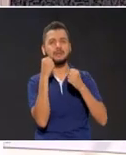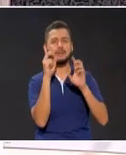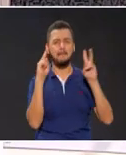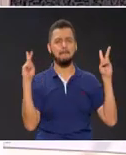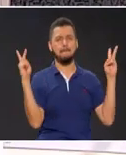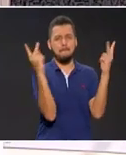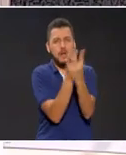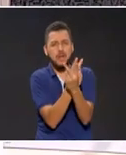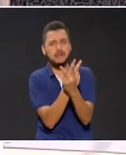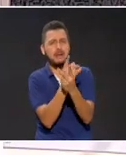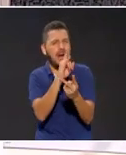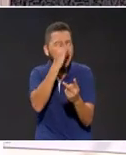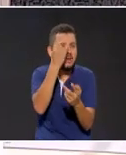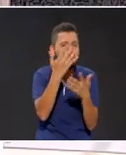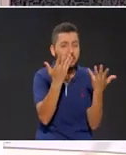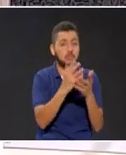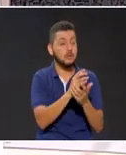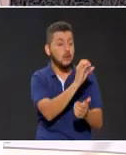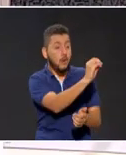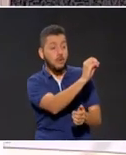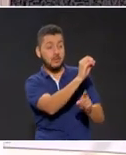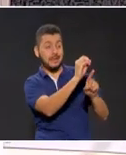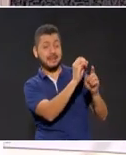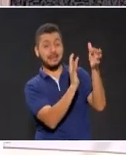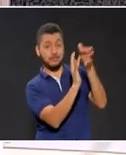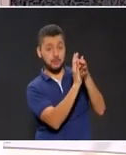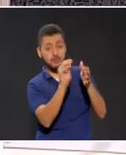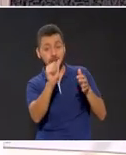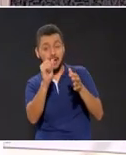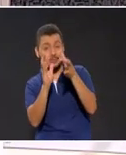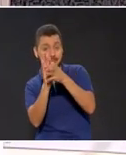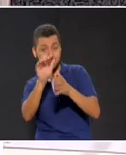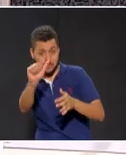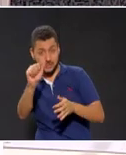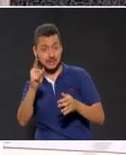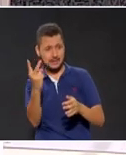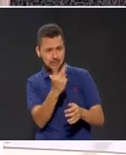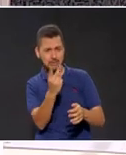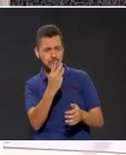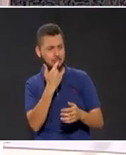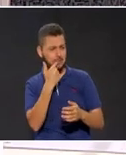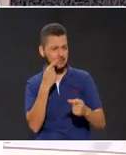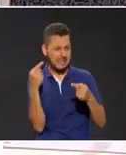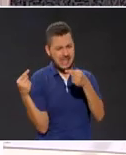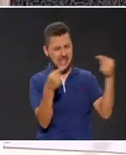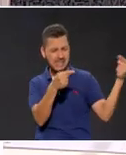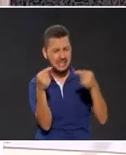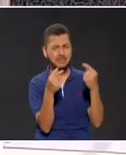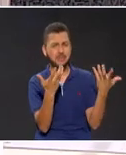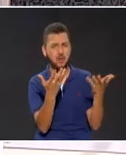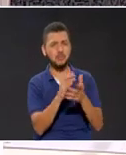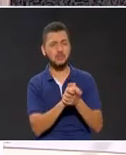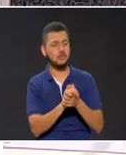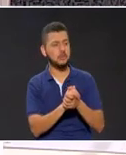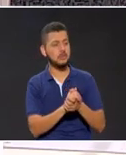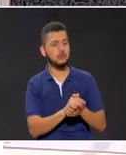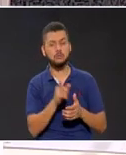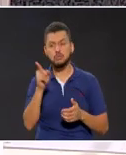familia, pues digamos, unas decisiones en cuanto a que no se debe proceder de una manera distinta o ir a